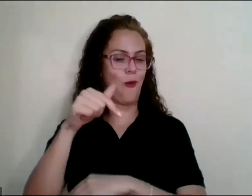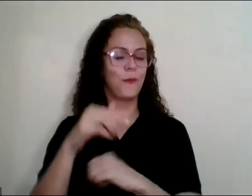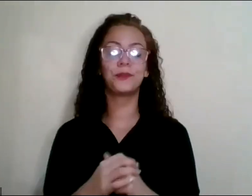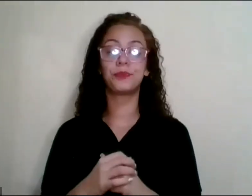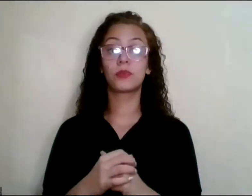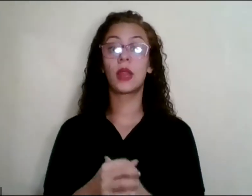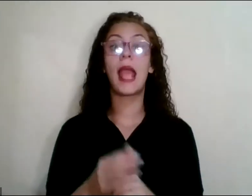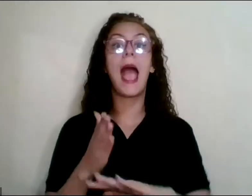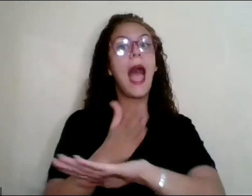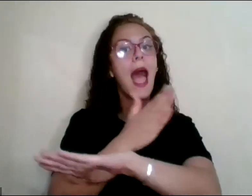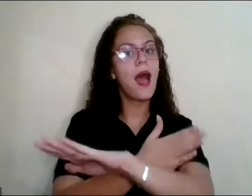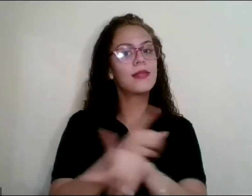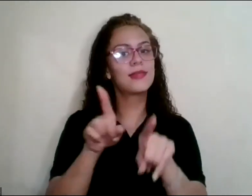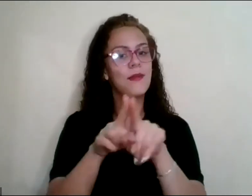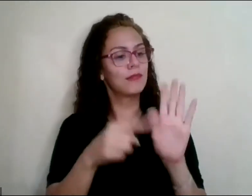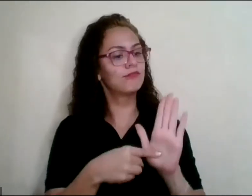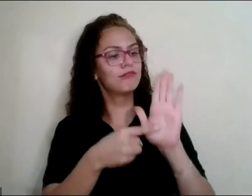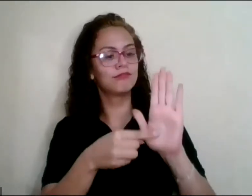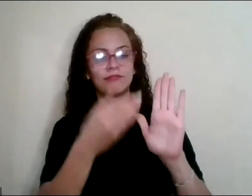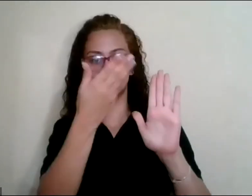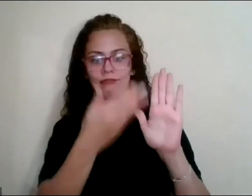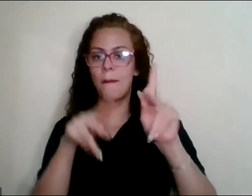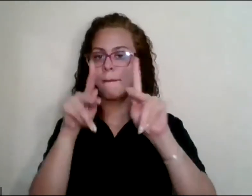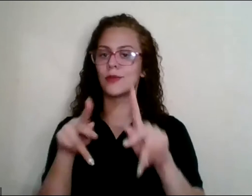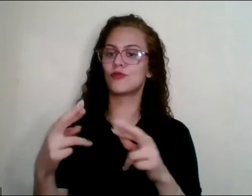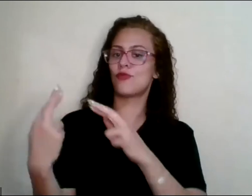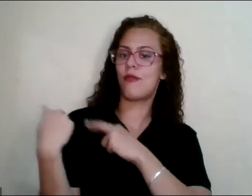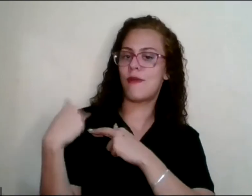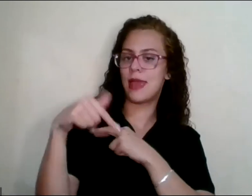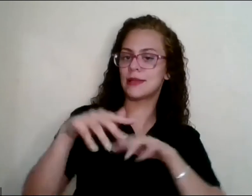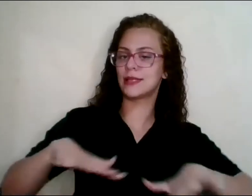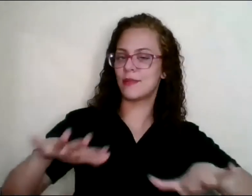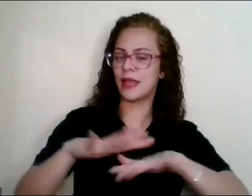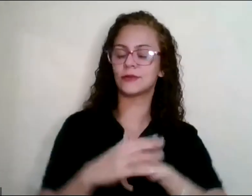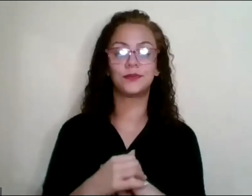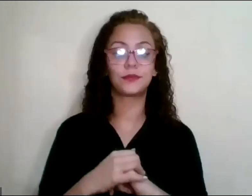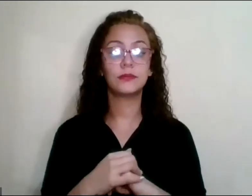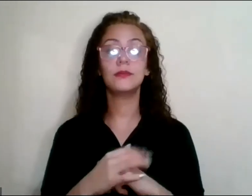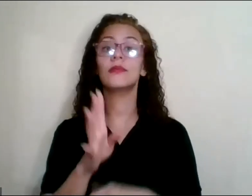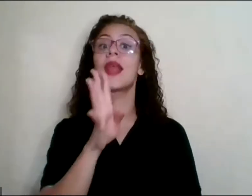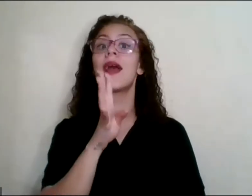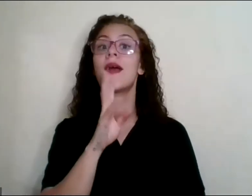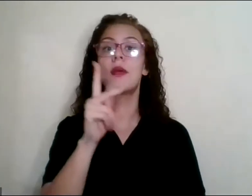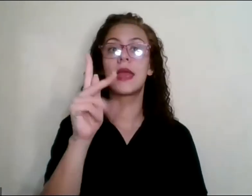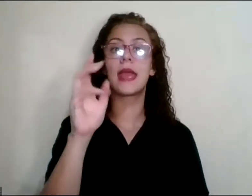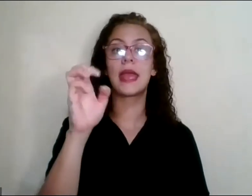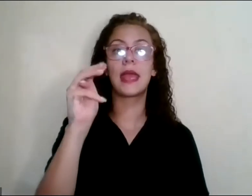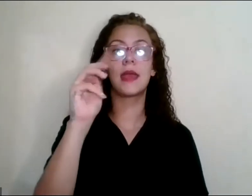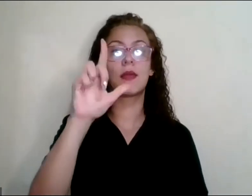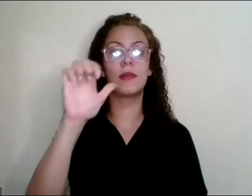sin antes presentarle a la persona que estará a cargo de este espacio. Vamos a hablar de Kemly Camacho